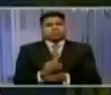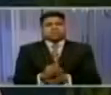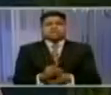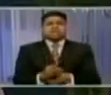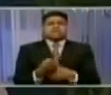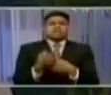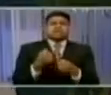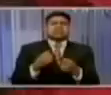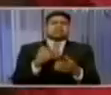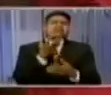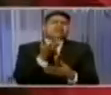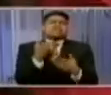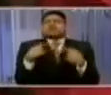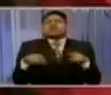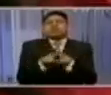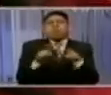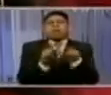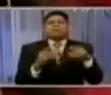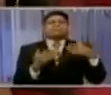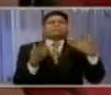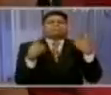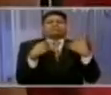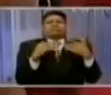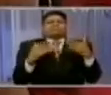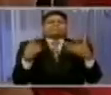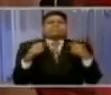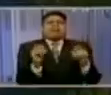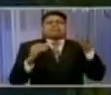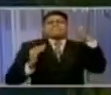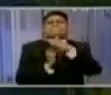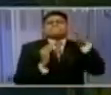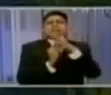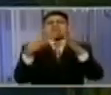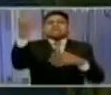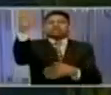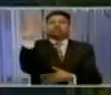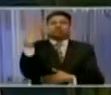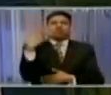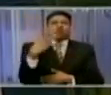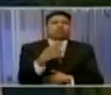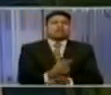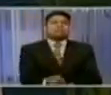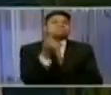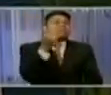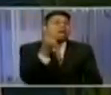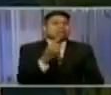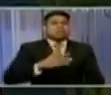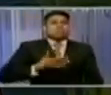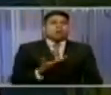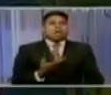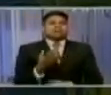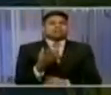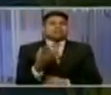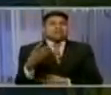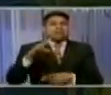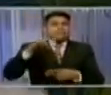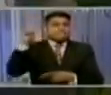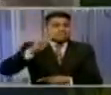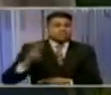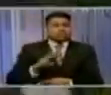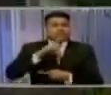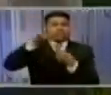en la mañana de todos los días. Nada ni nadie podrá impedir que en Venezuela la revolución